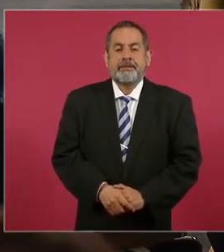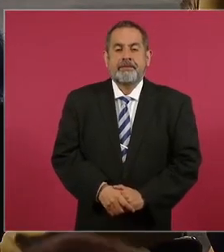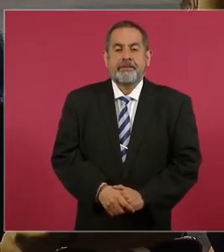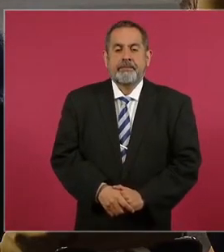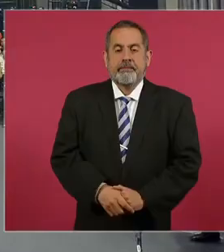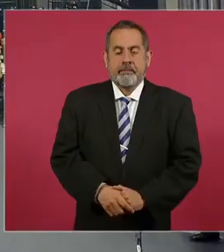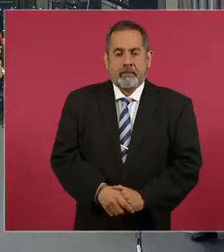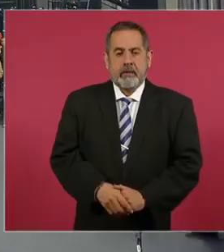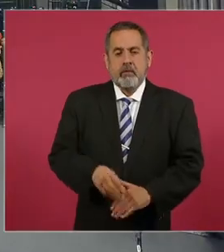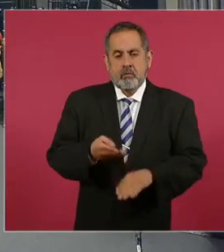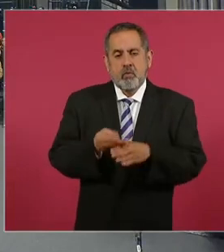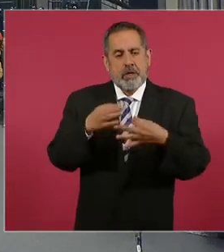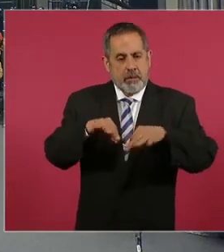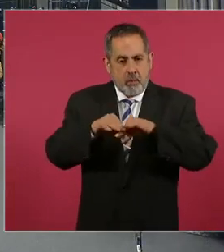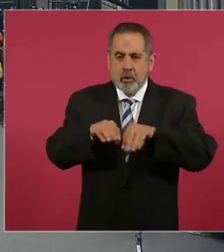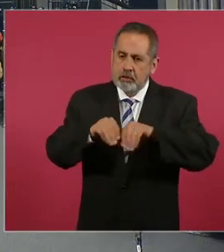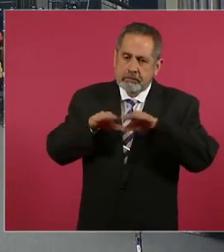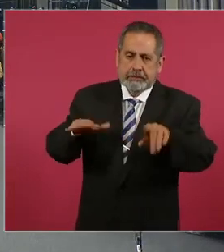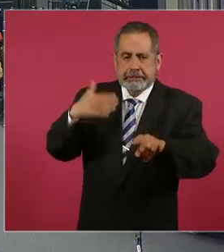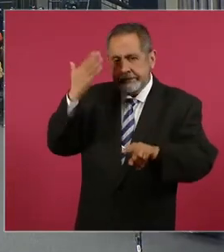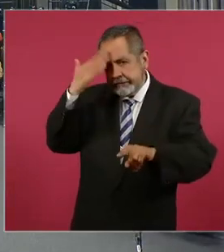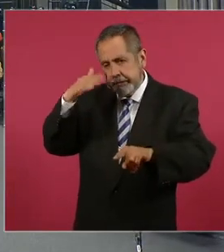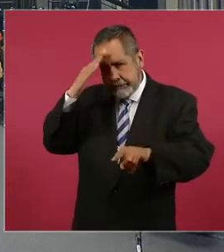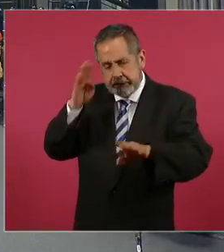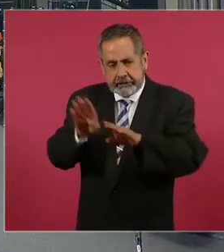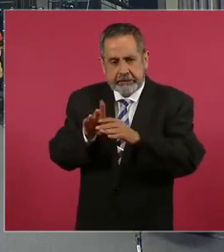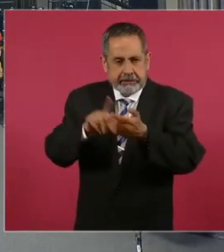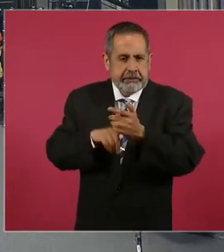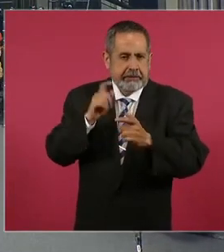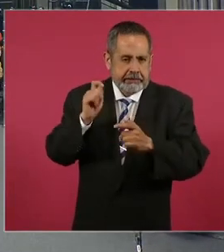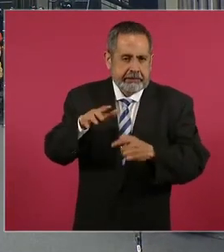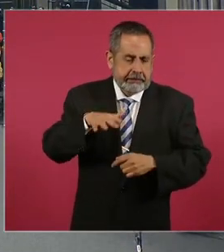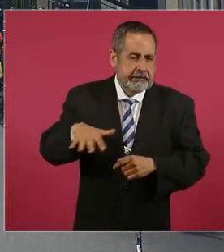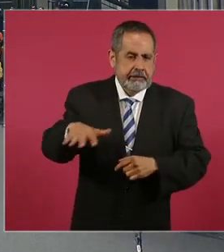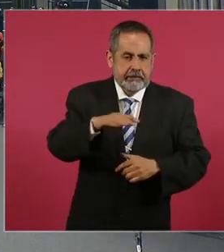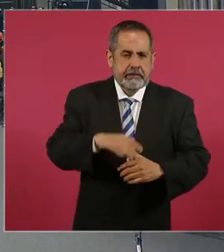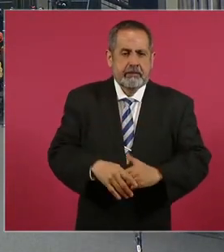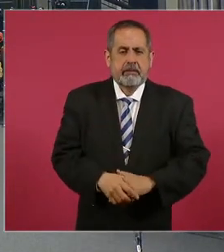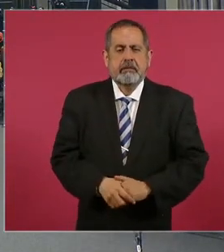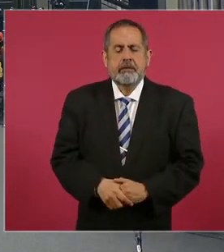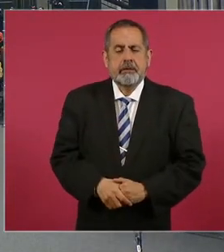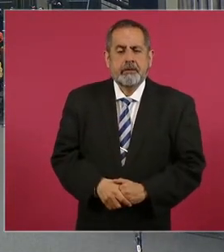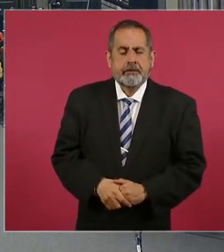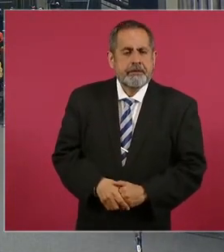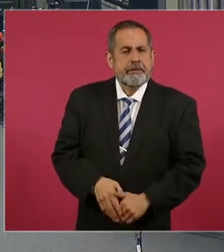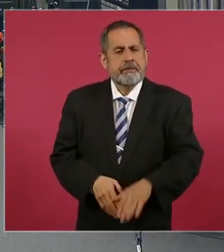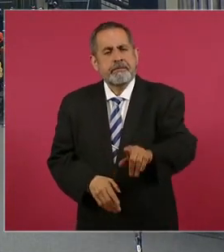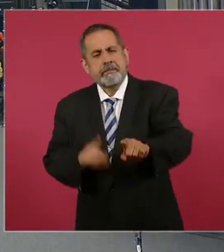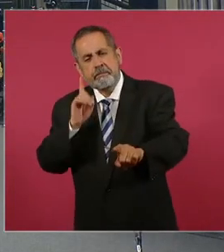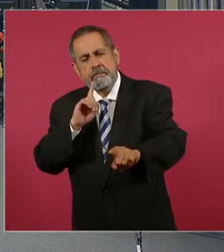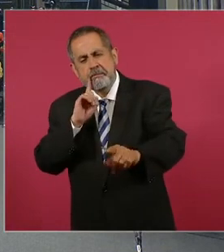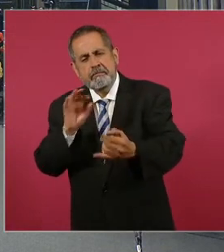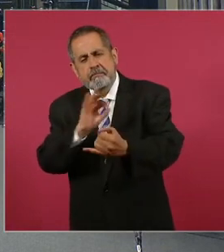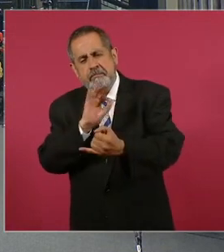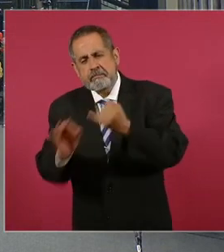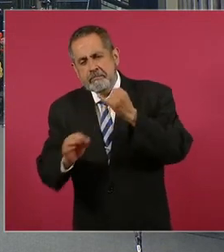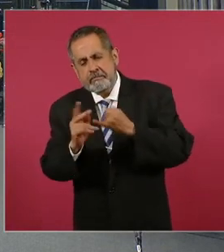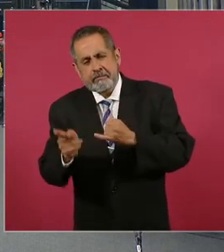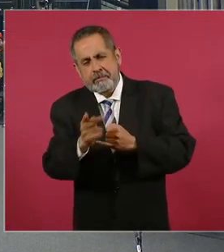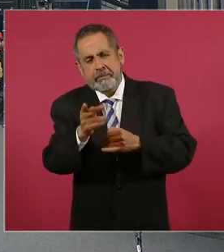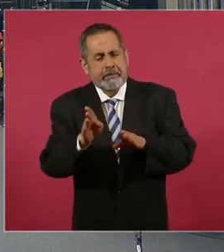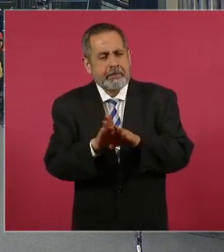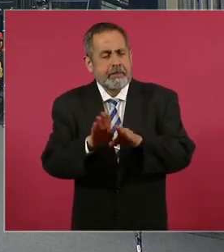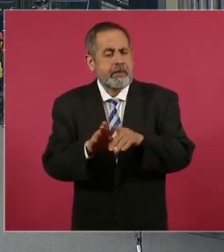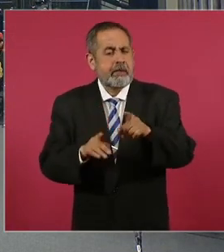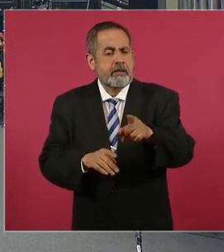pero es muy importante que la gente se entere de esto. Señor, solamente para concluir,